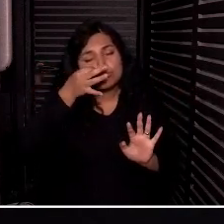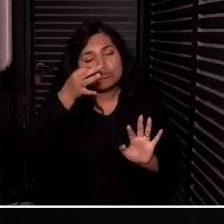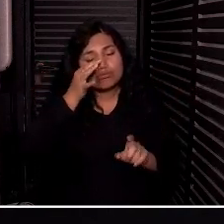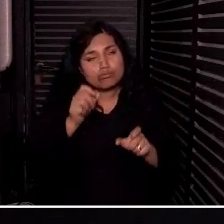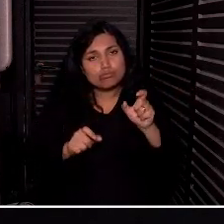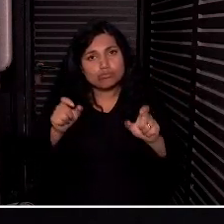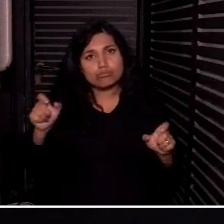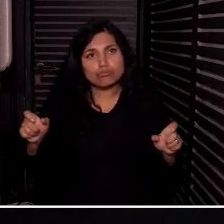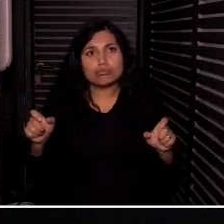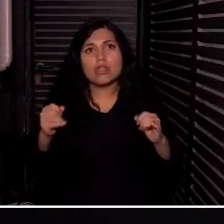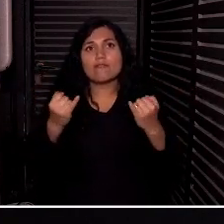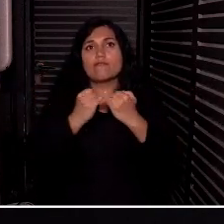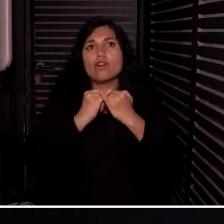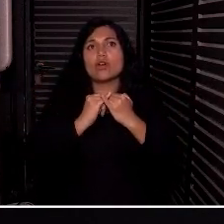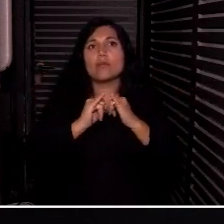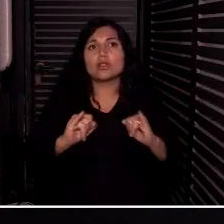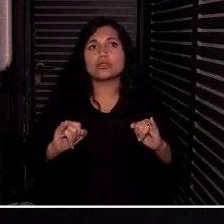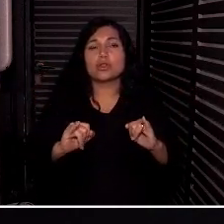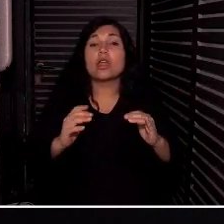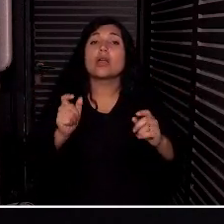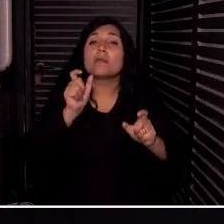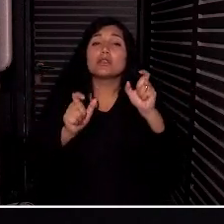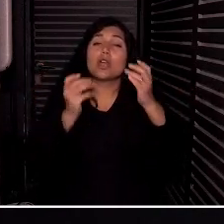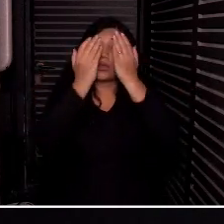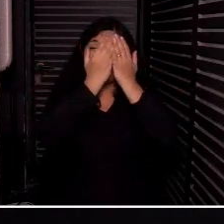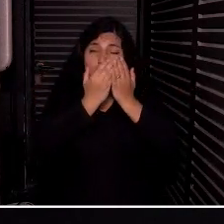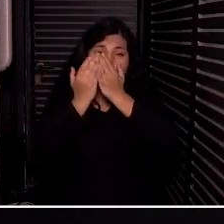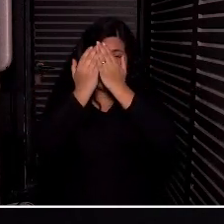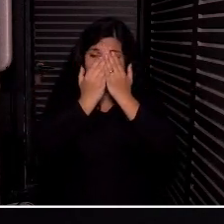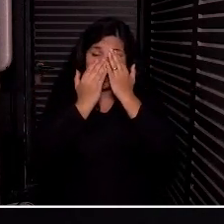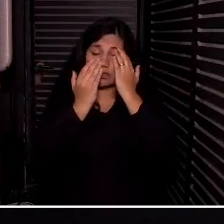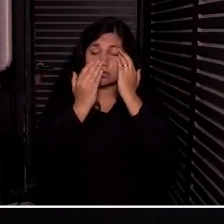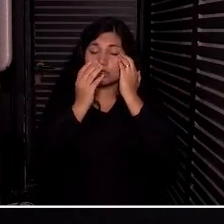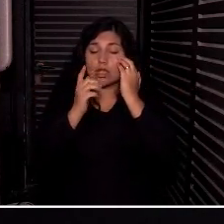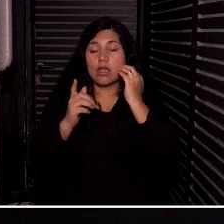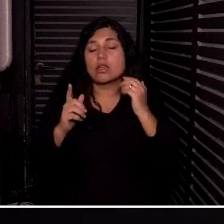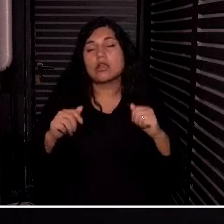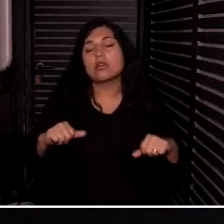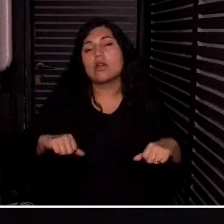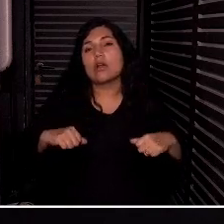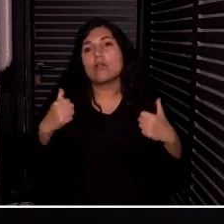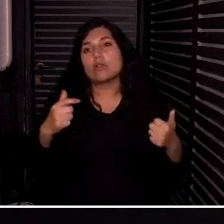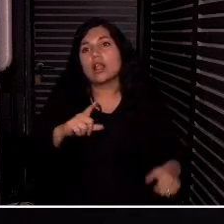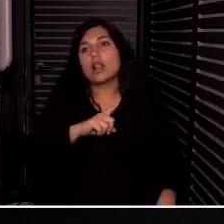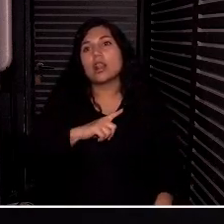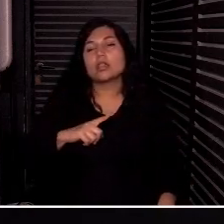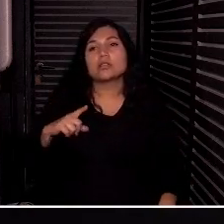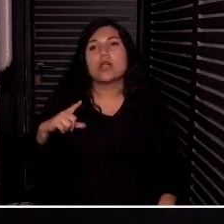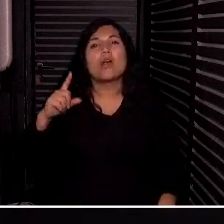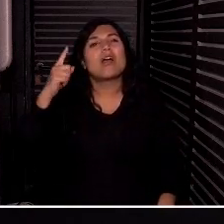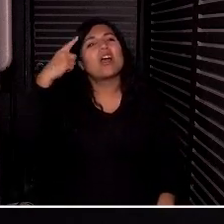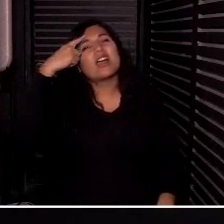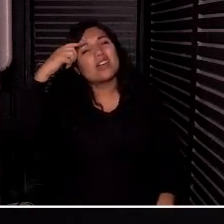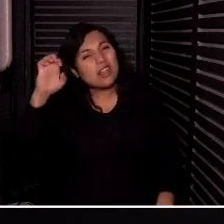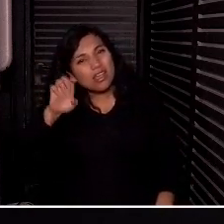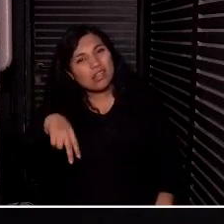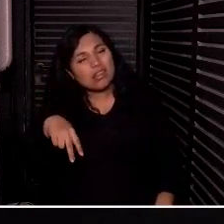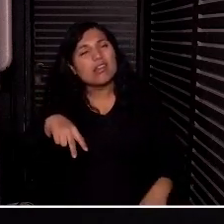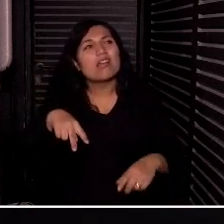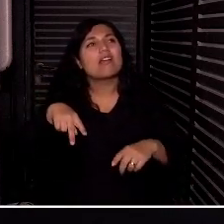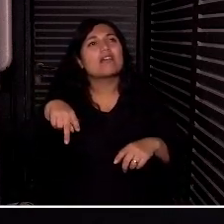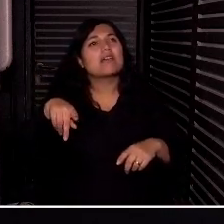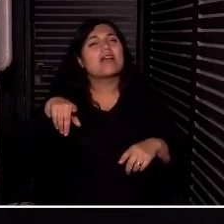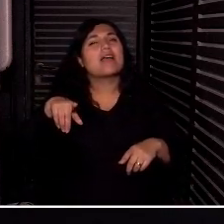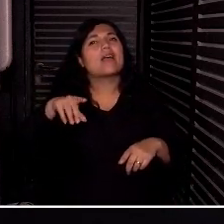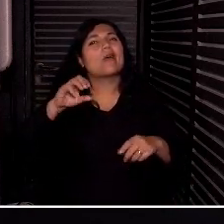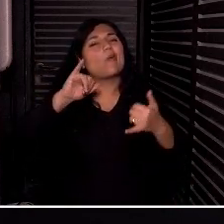información los estudiantes anes secundarios creen que WhatsApp es un medio de comunicación Sí y las